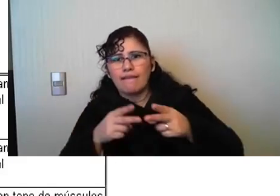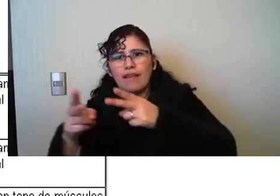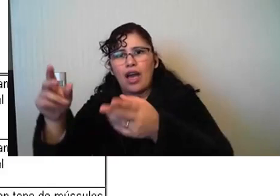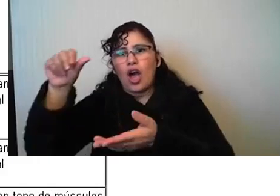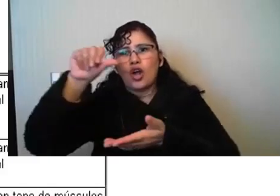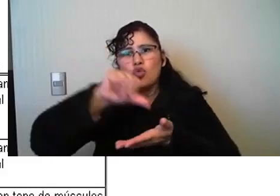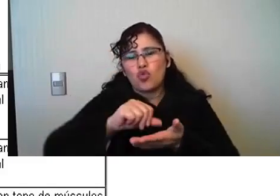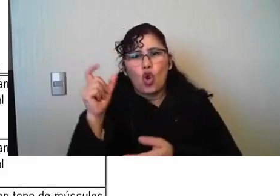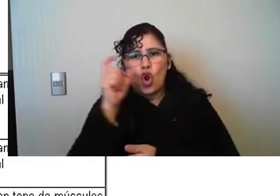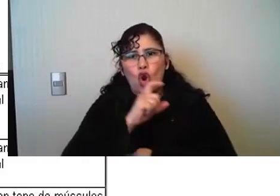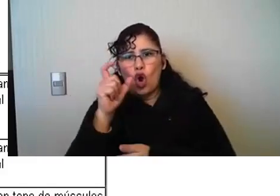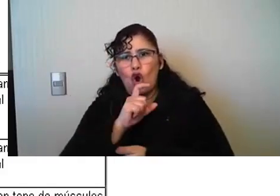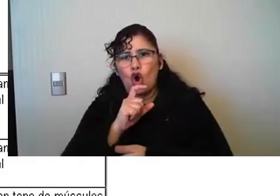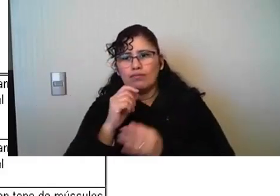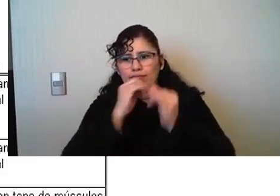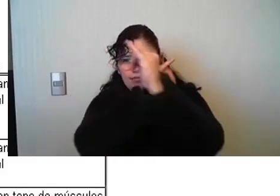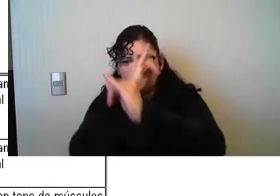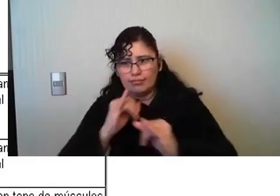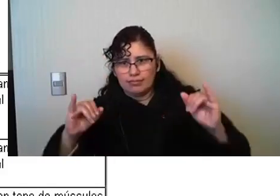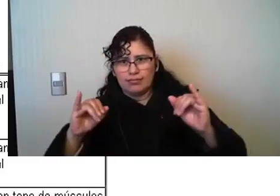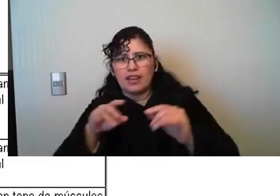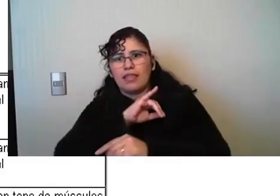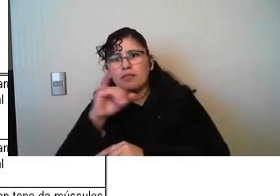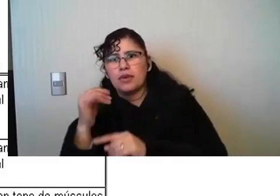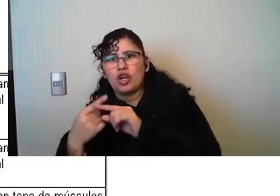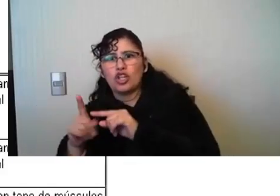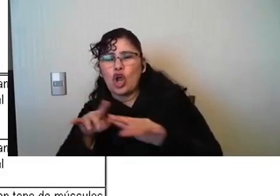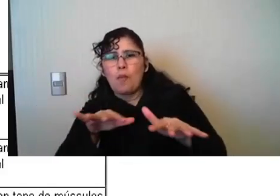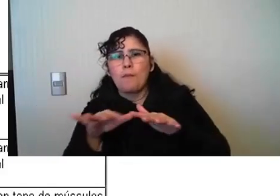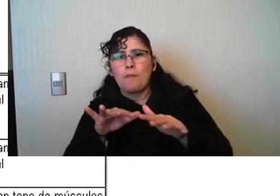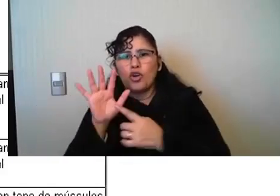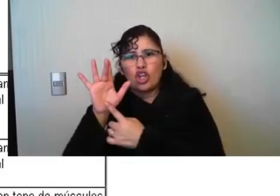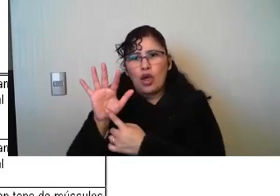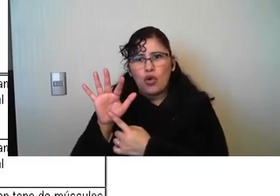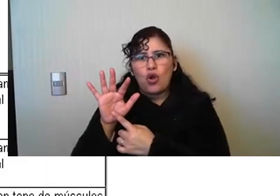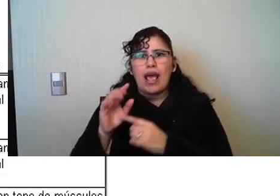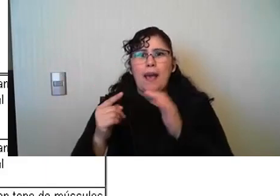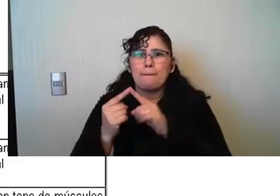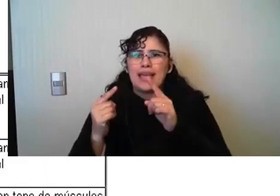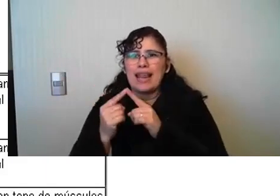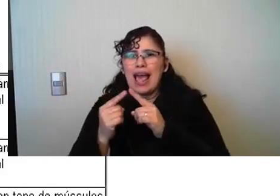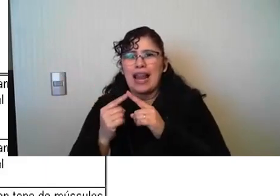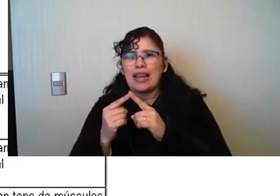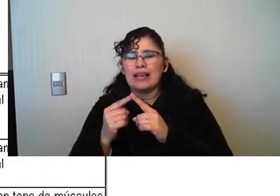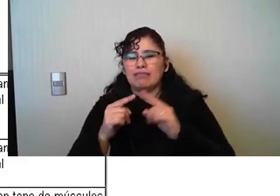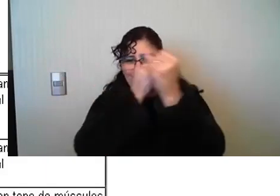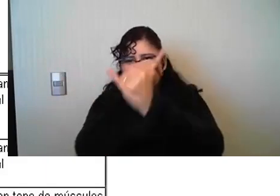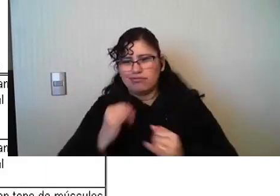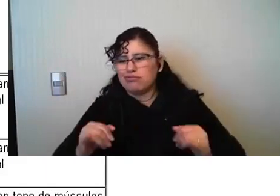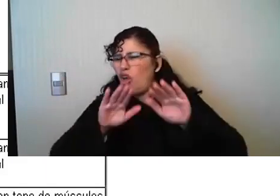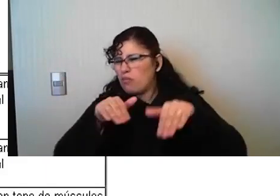contralateral, y digamos luego a través de las motoneuronas espinales contralaterales vía tracto rubroespinal. Es lo mismo que vimos